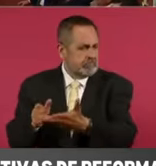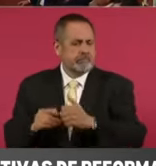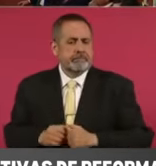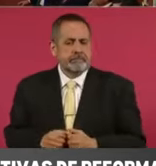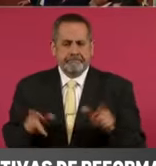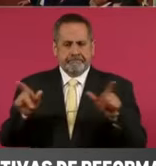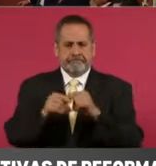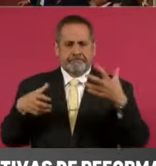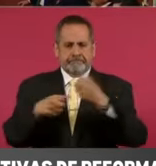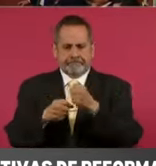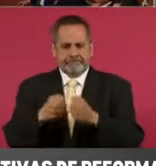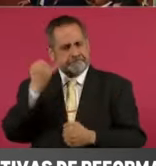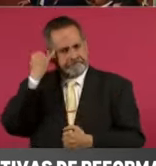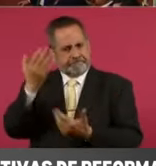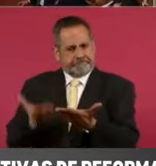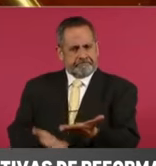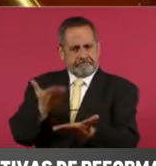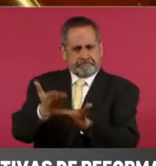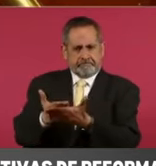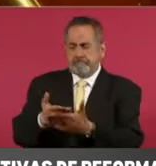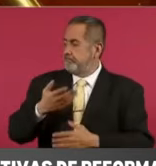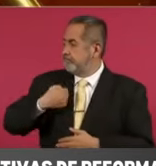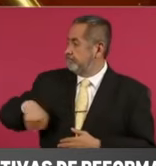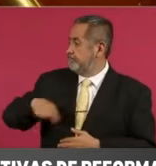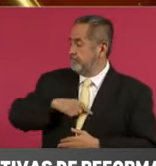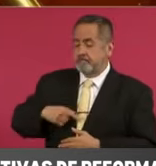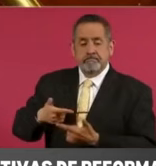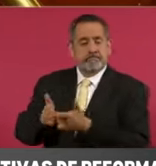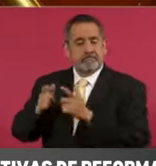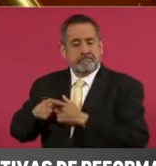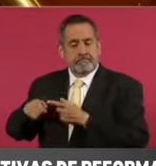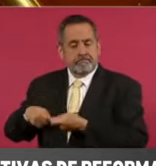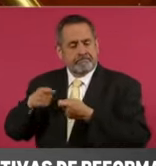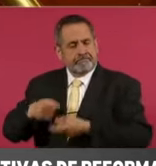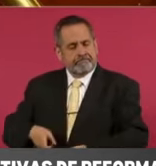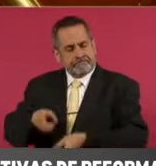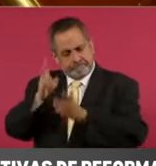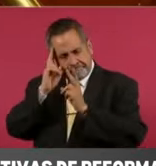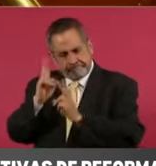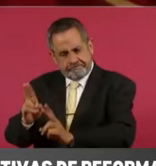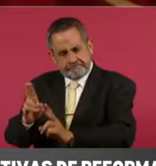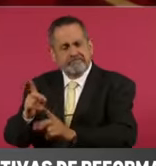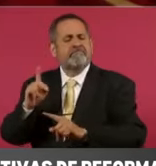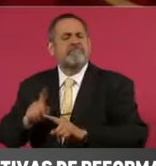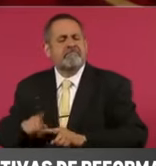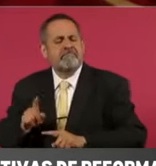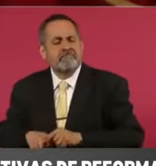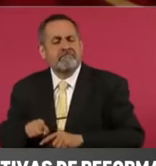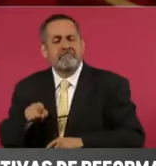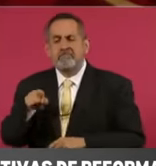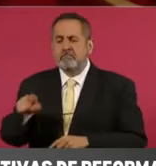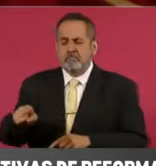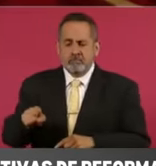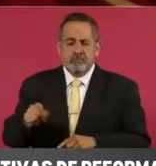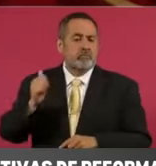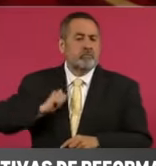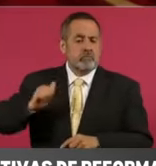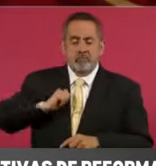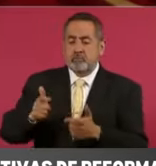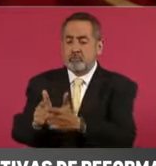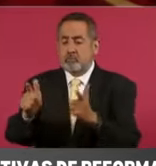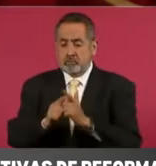propuesta es que nuestra generación honre el legado del